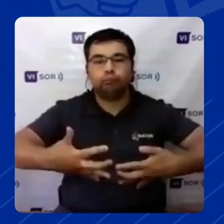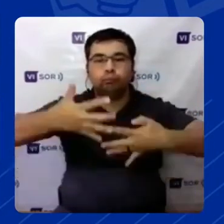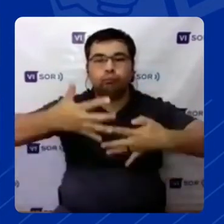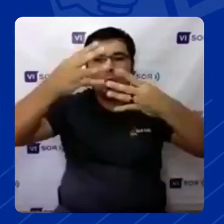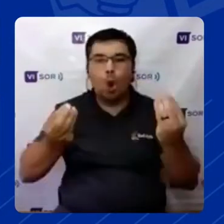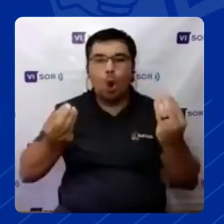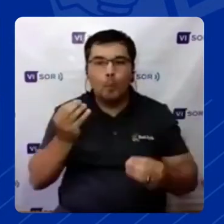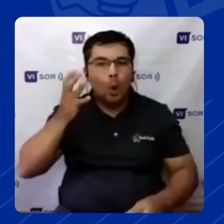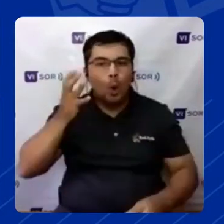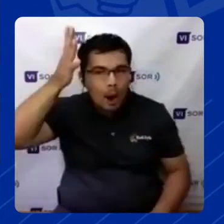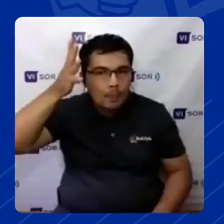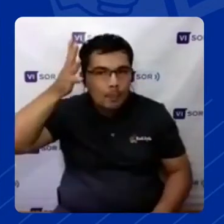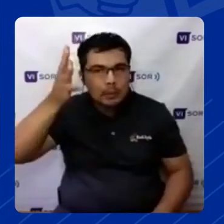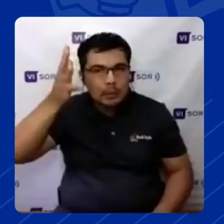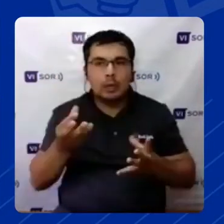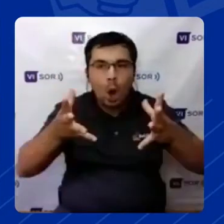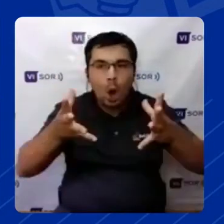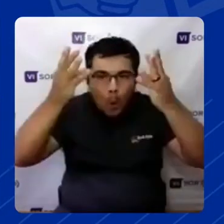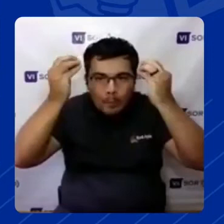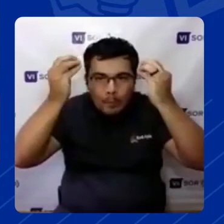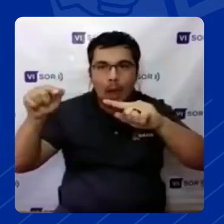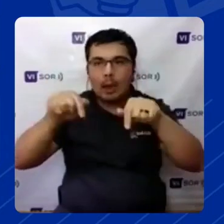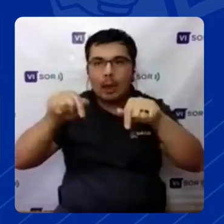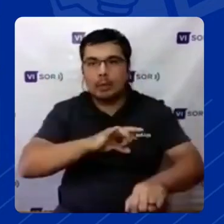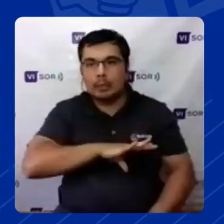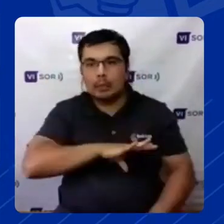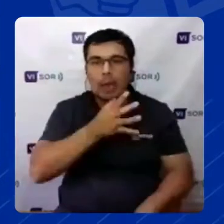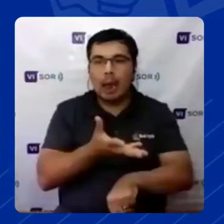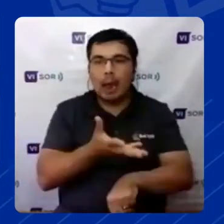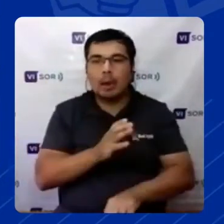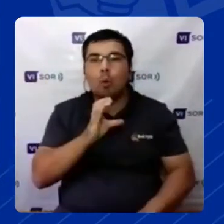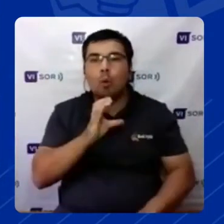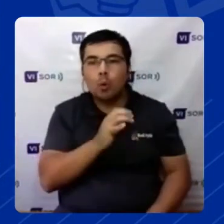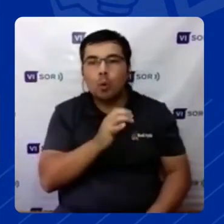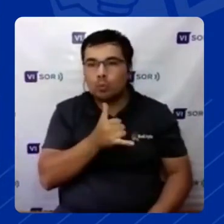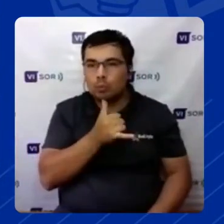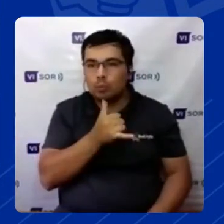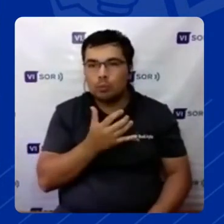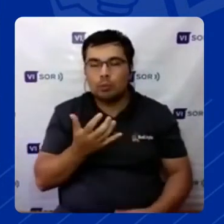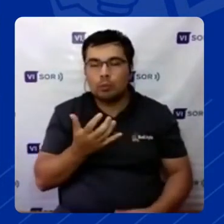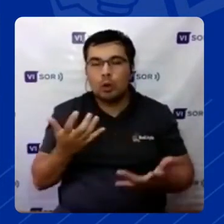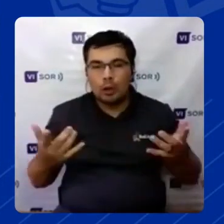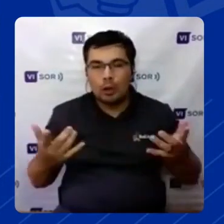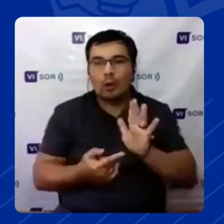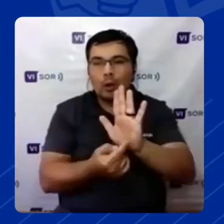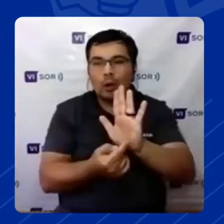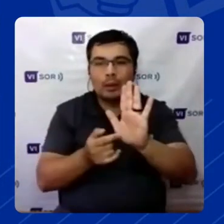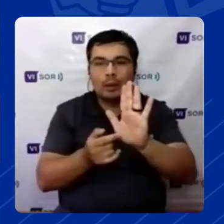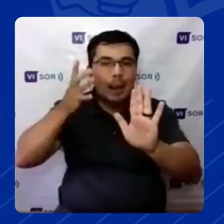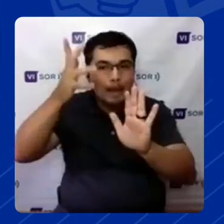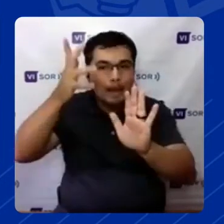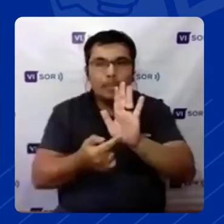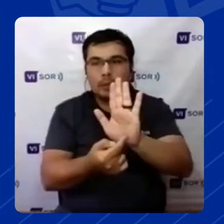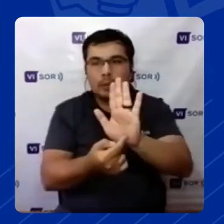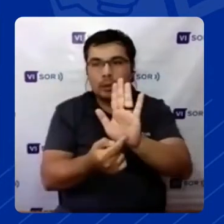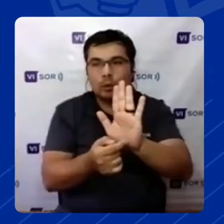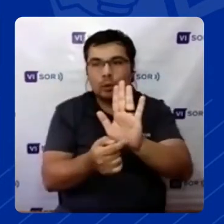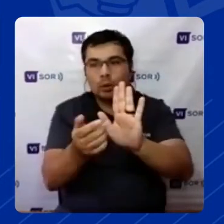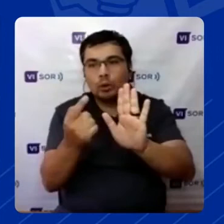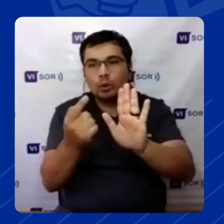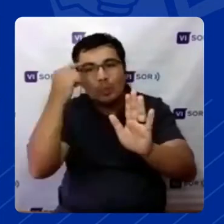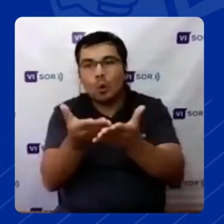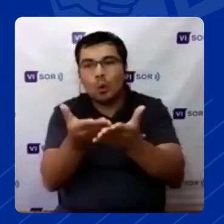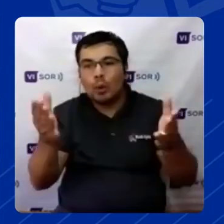en Chile cursos, y yo creo que ahí ya con esta presentación les va a quedar un poco más claro esa área.